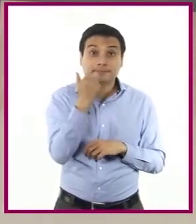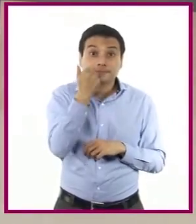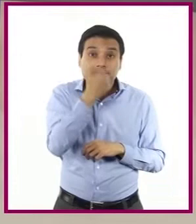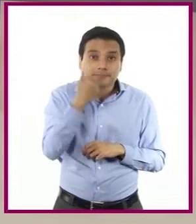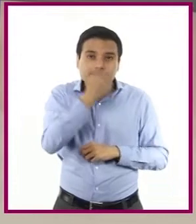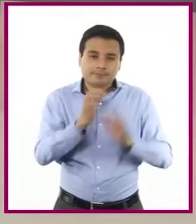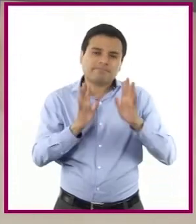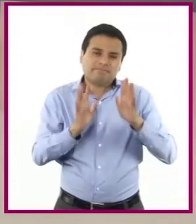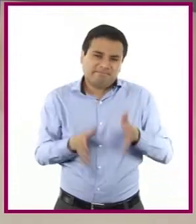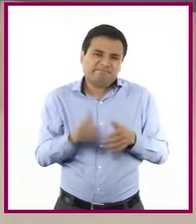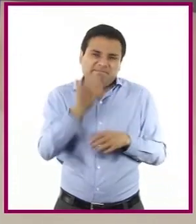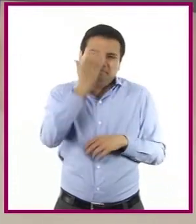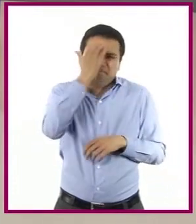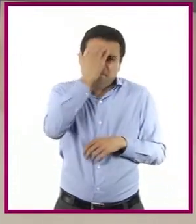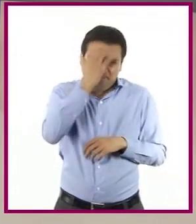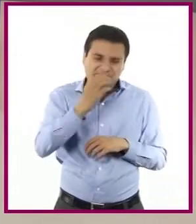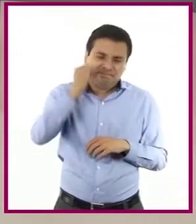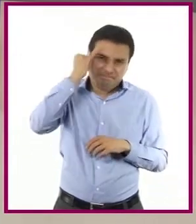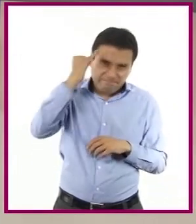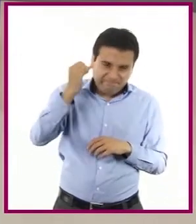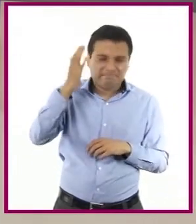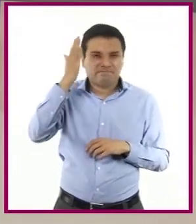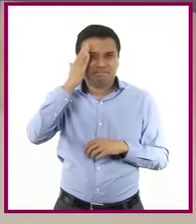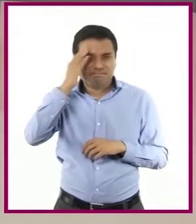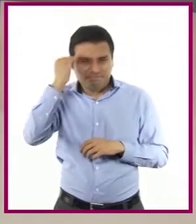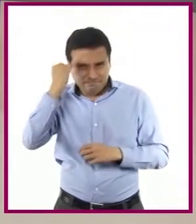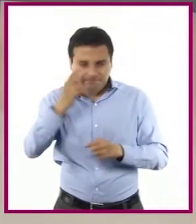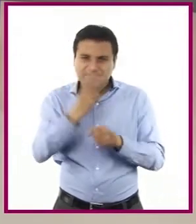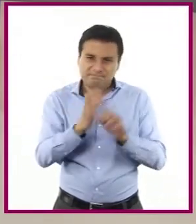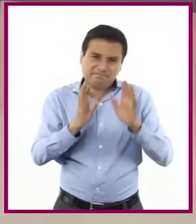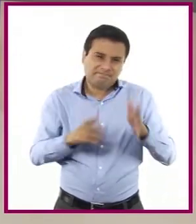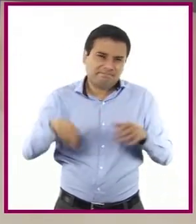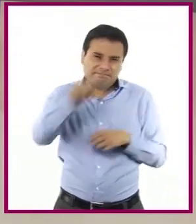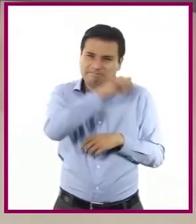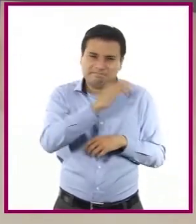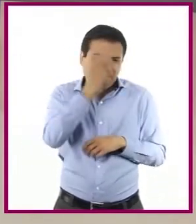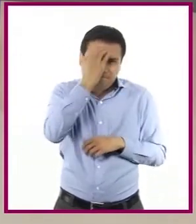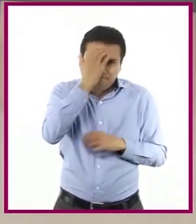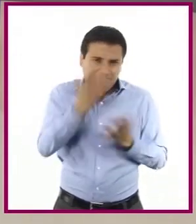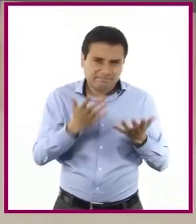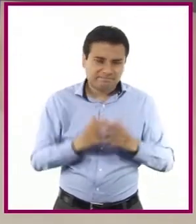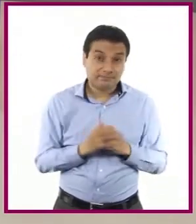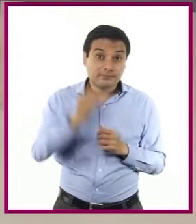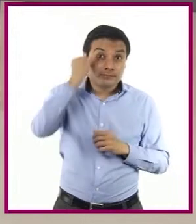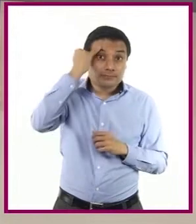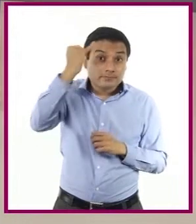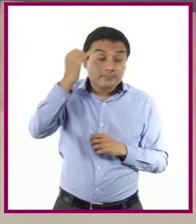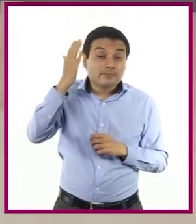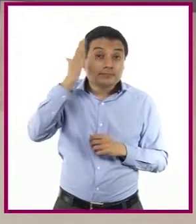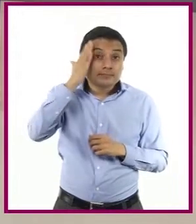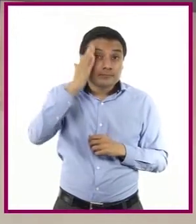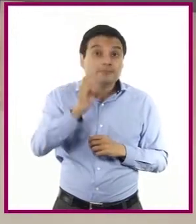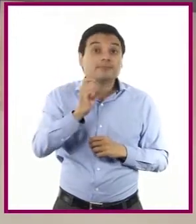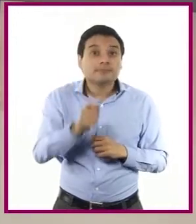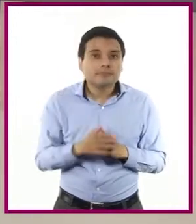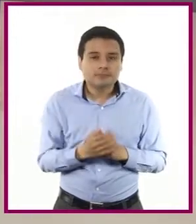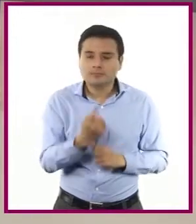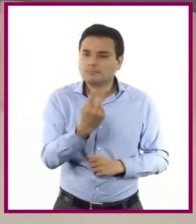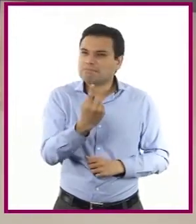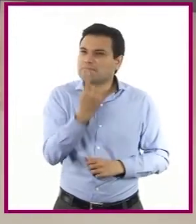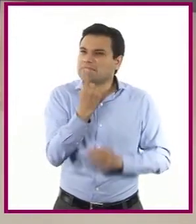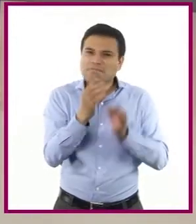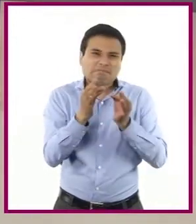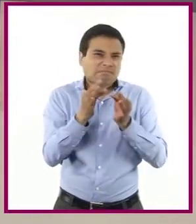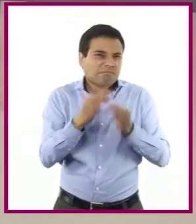familiarizados con los conceptos de idea principal y secundaria, y hasta parece lógico decir que una idea principal es lo más relevante